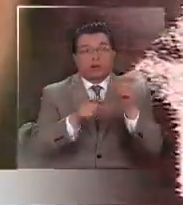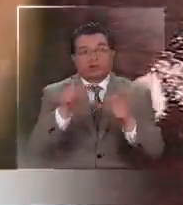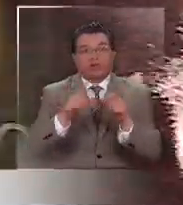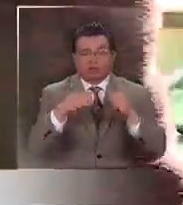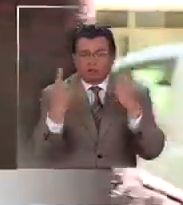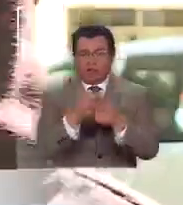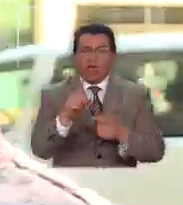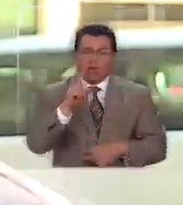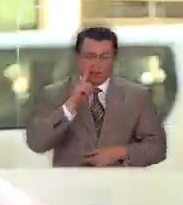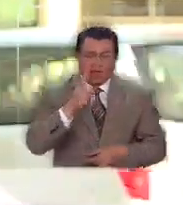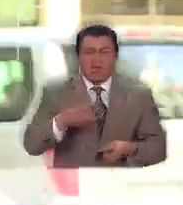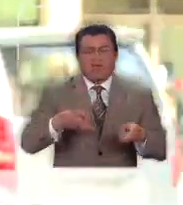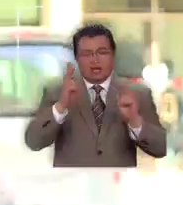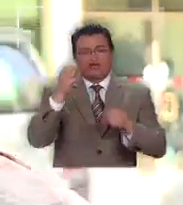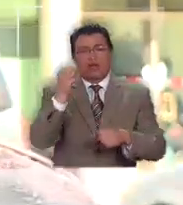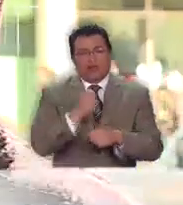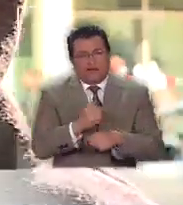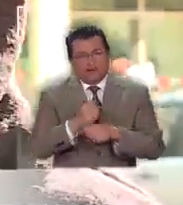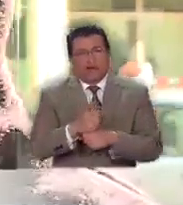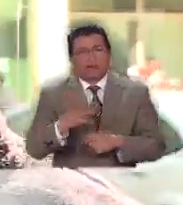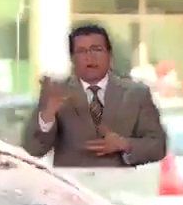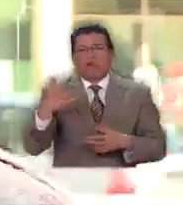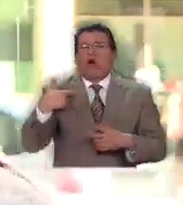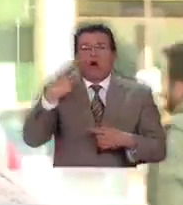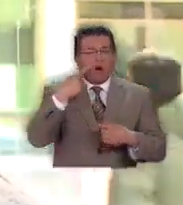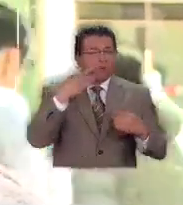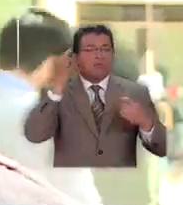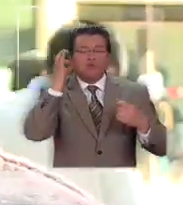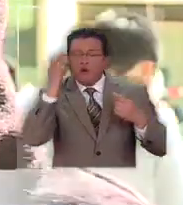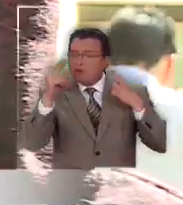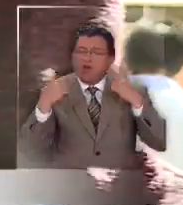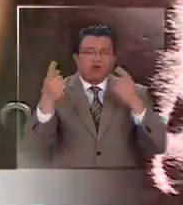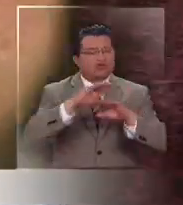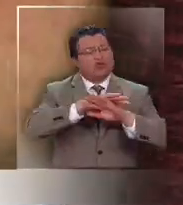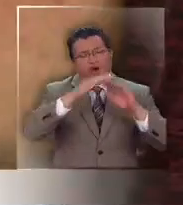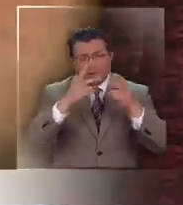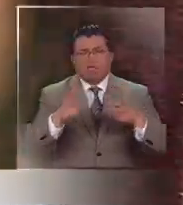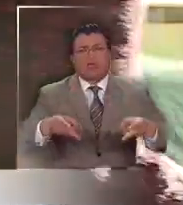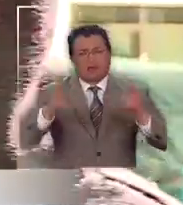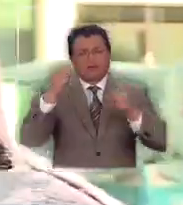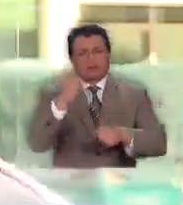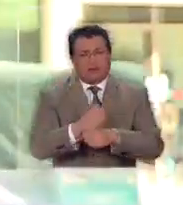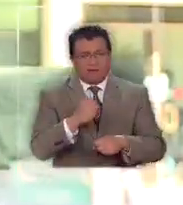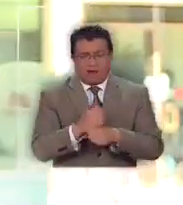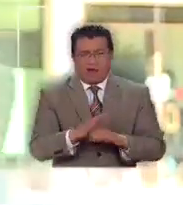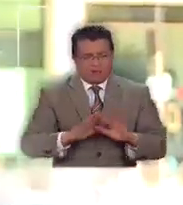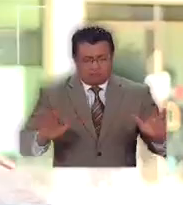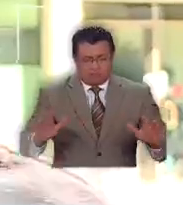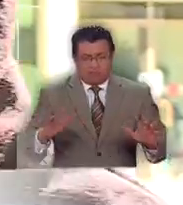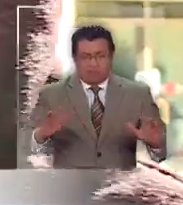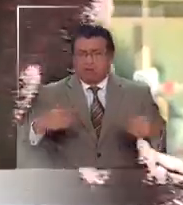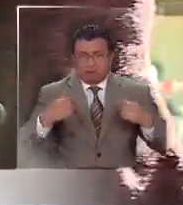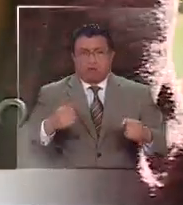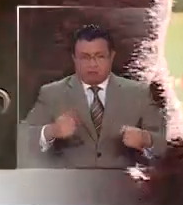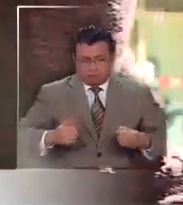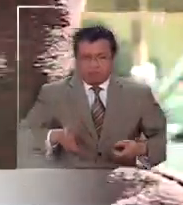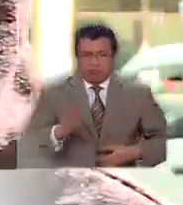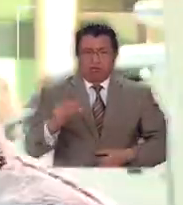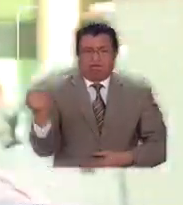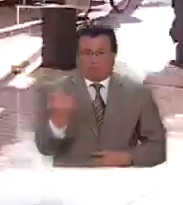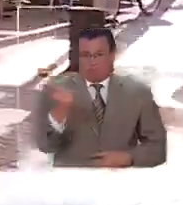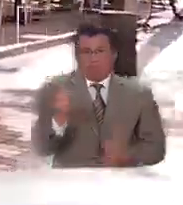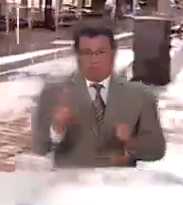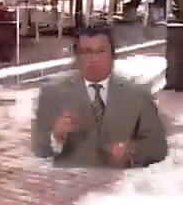derecho a trabajar independiente la edad que sea nacionalidad el género todos tenemos el mismo derecho de gaulle trabajar poder ejercer un trabajo y poder sustentarse solo ser